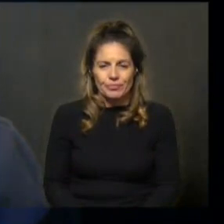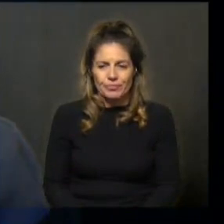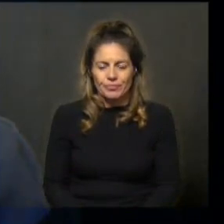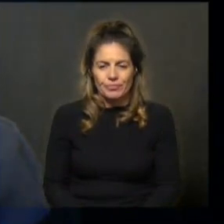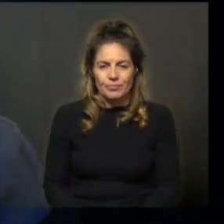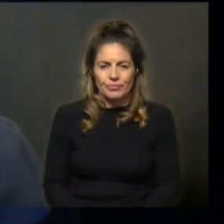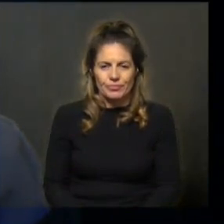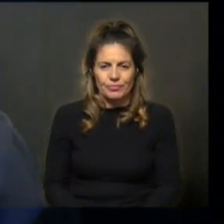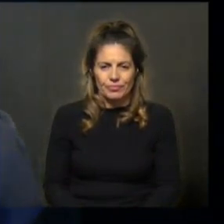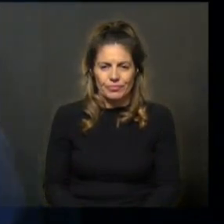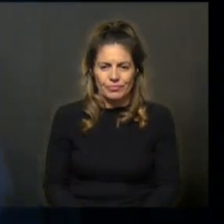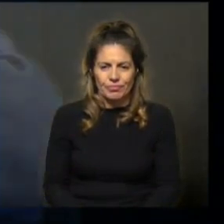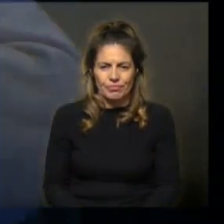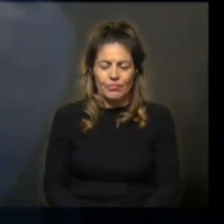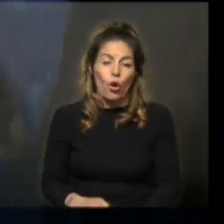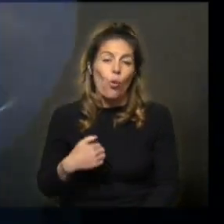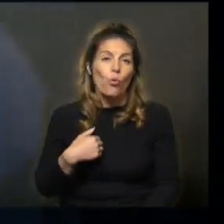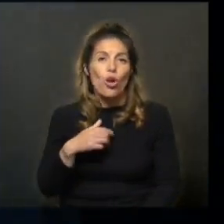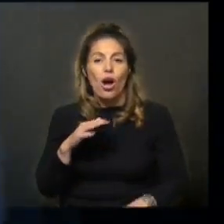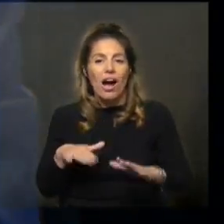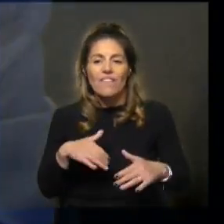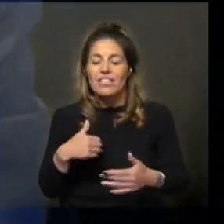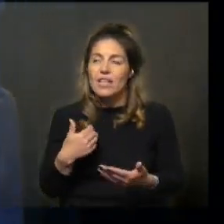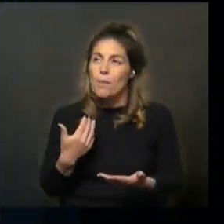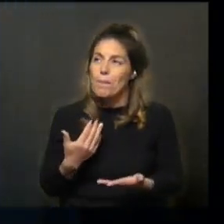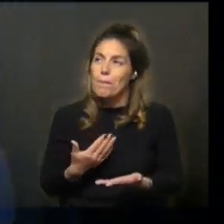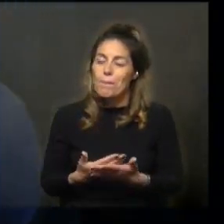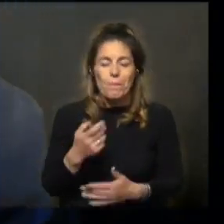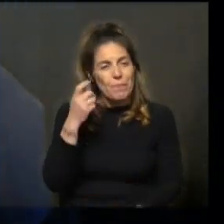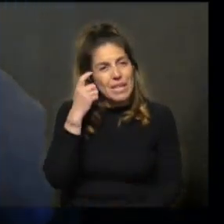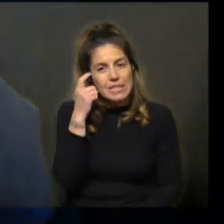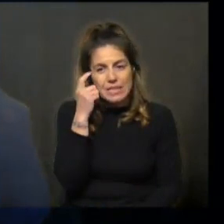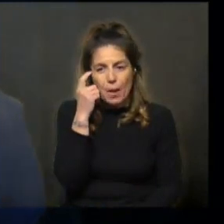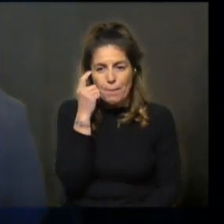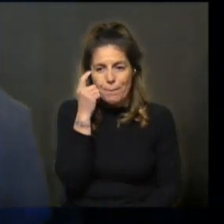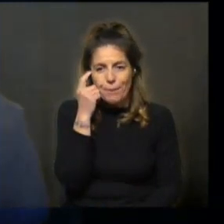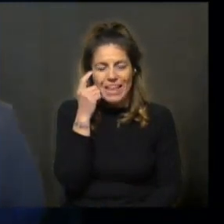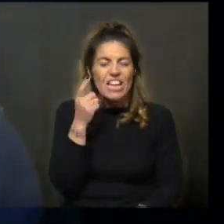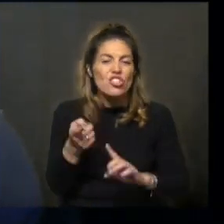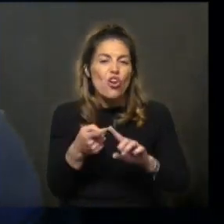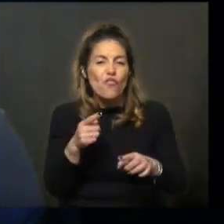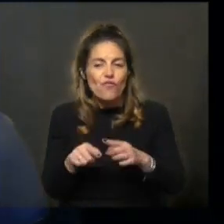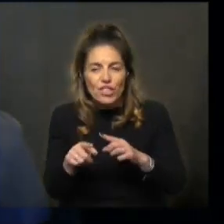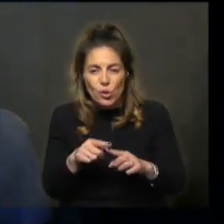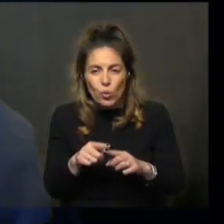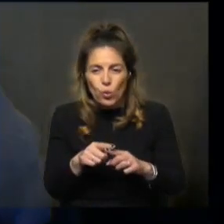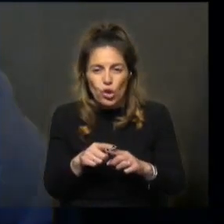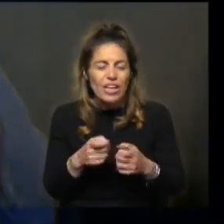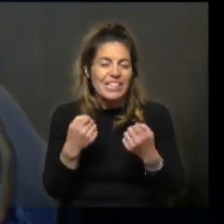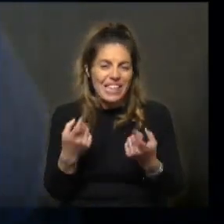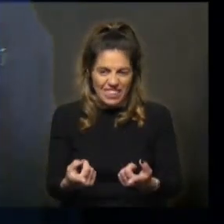este uno uno a veces se plantea este bueno esos vínculos que se que se